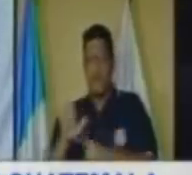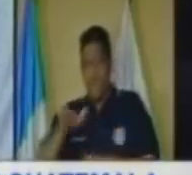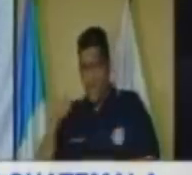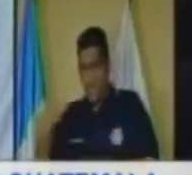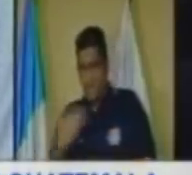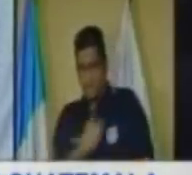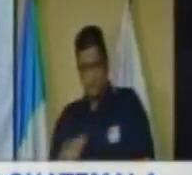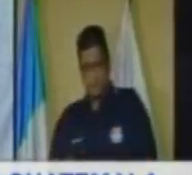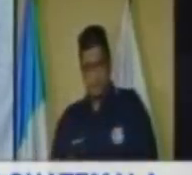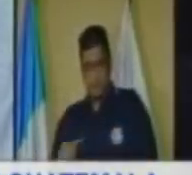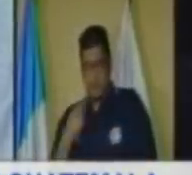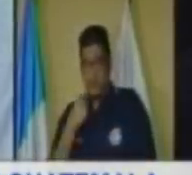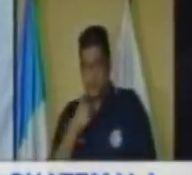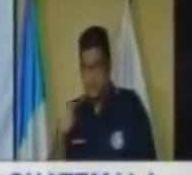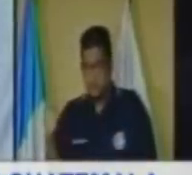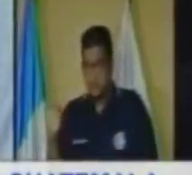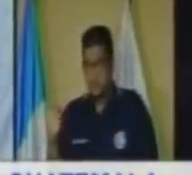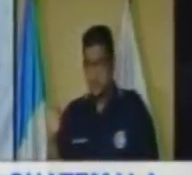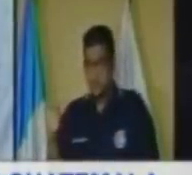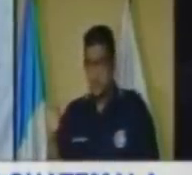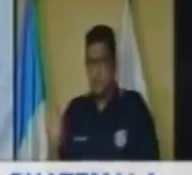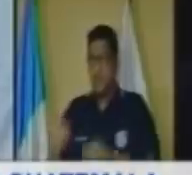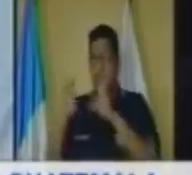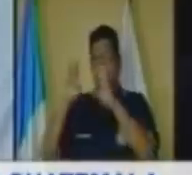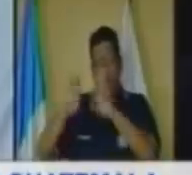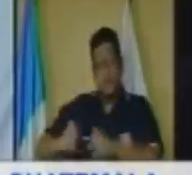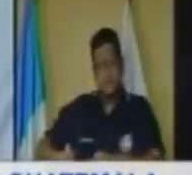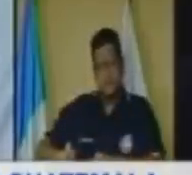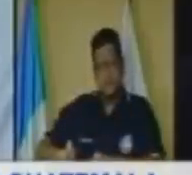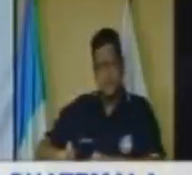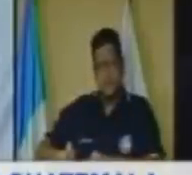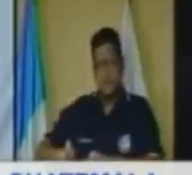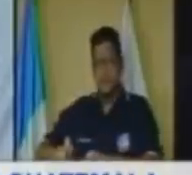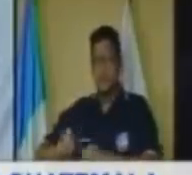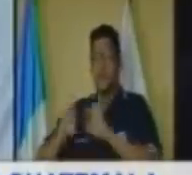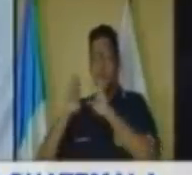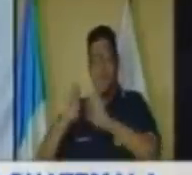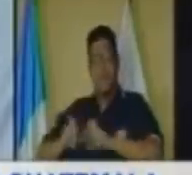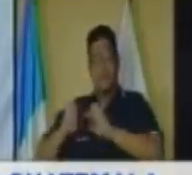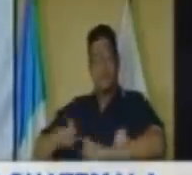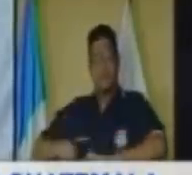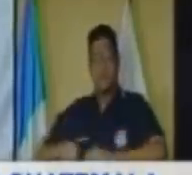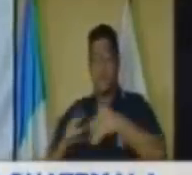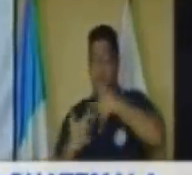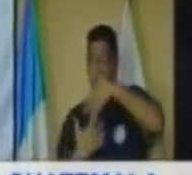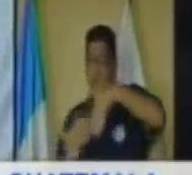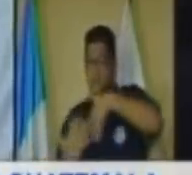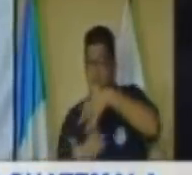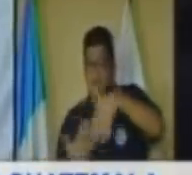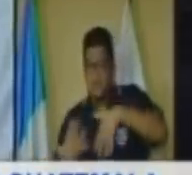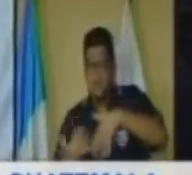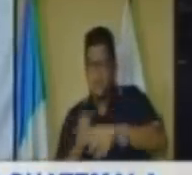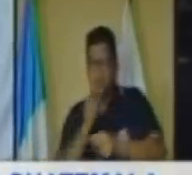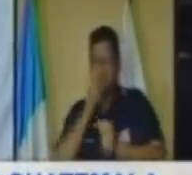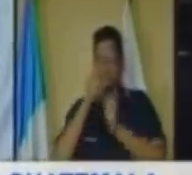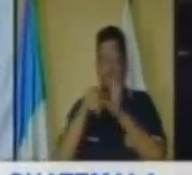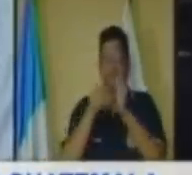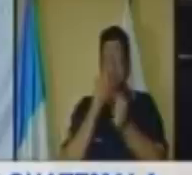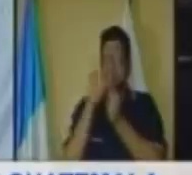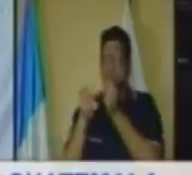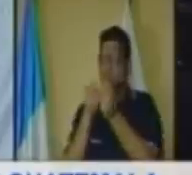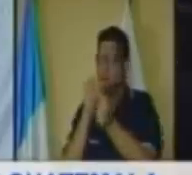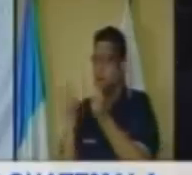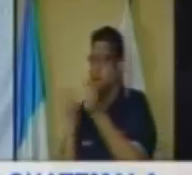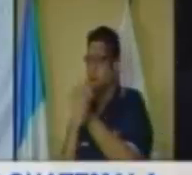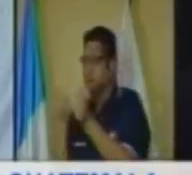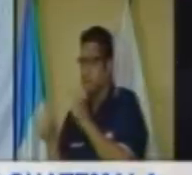a esperar a que esta gente que está haciendo esto se le va a investigar y hasta puede haber sanciones penales por el decreto de